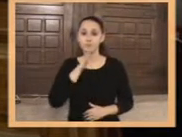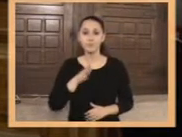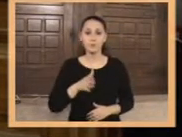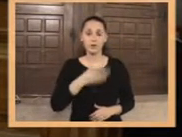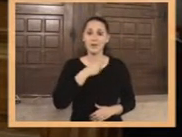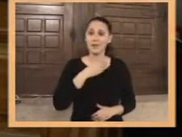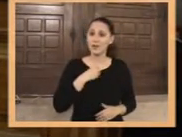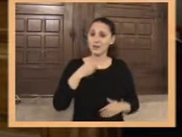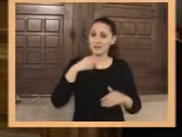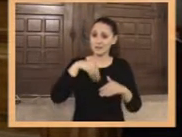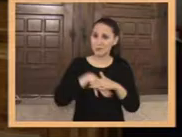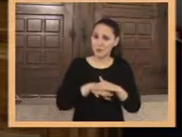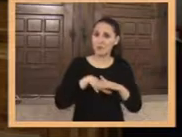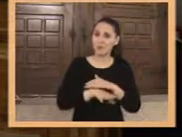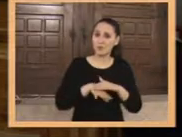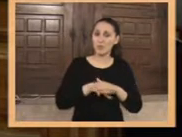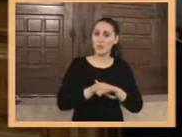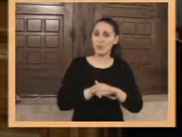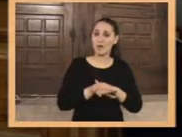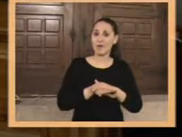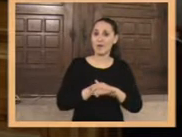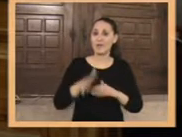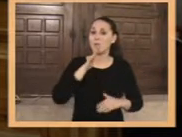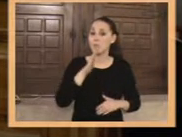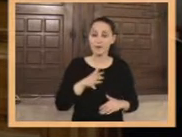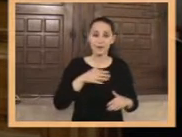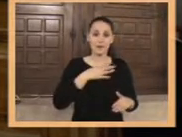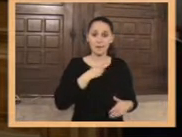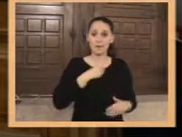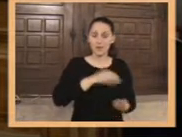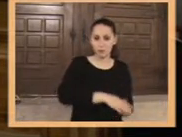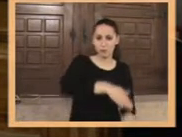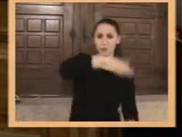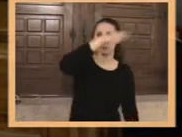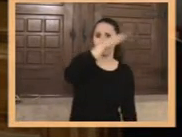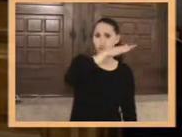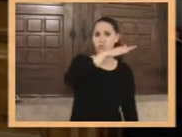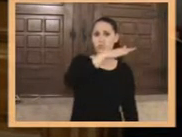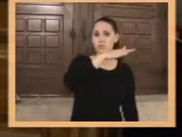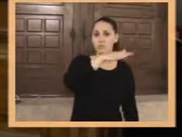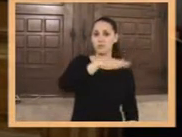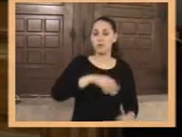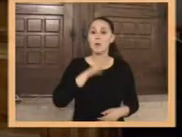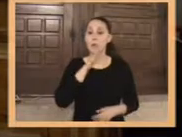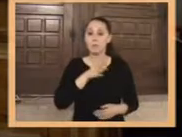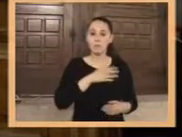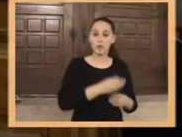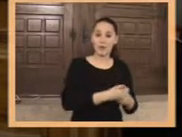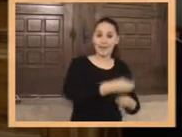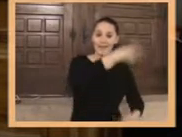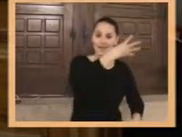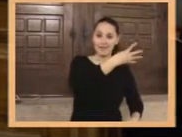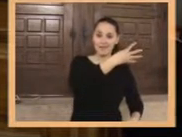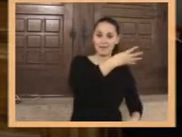municipal, porque hace falta muchísimo cambiar rápidamente las instalaciones en que se encuentran el